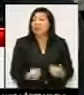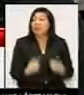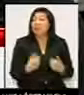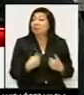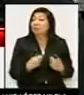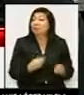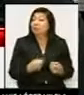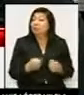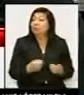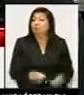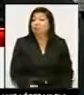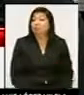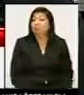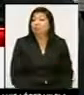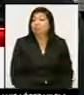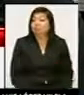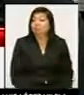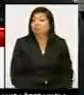maneja Cernam